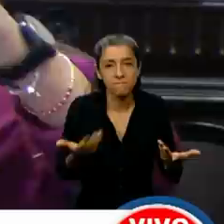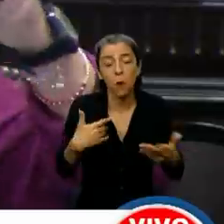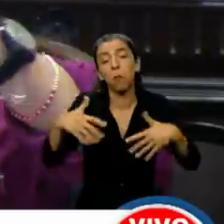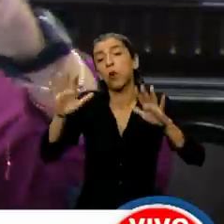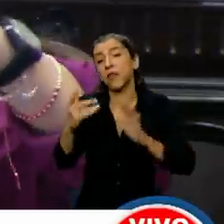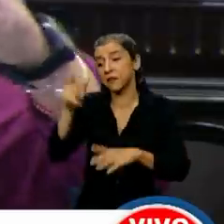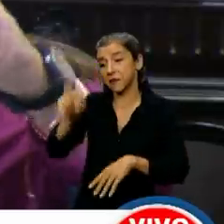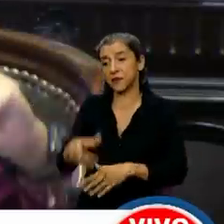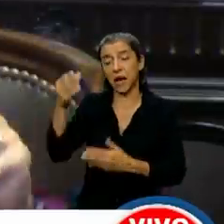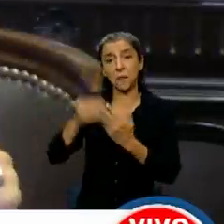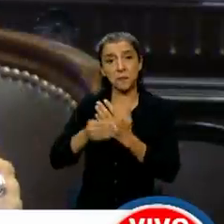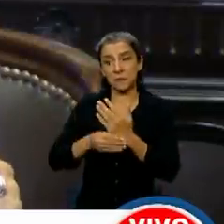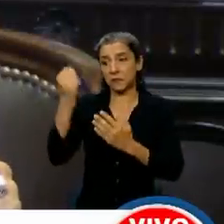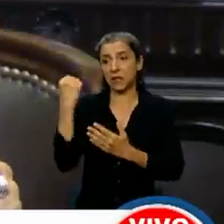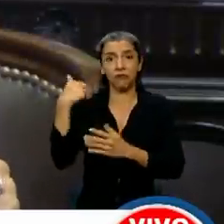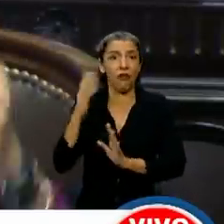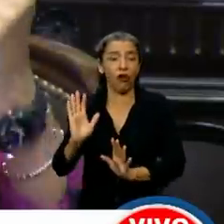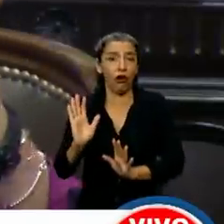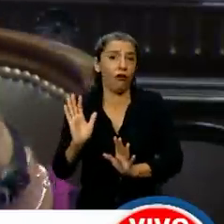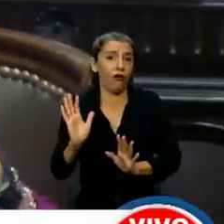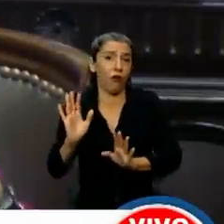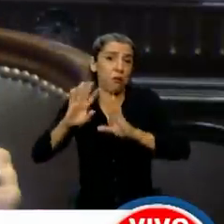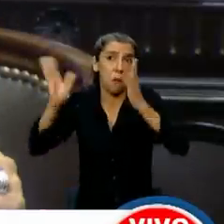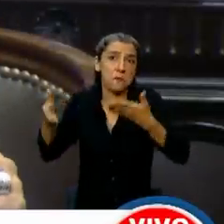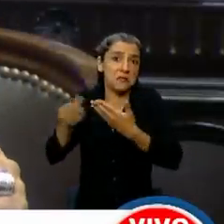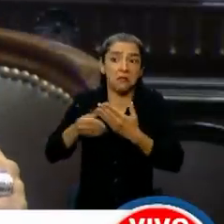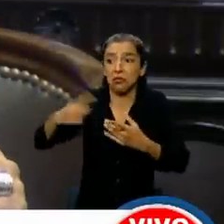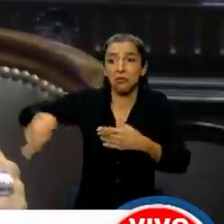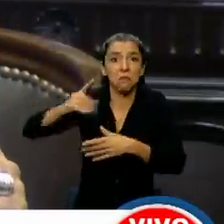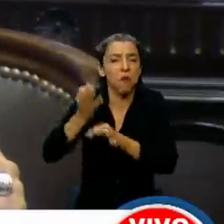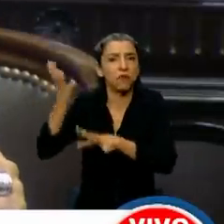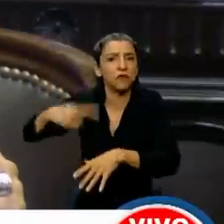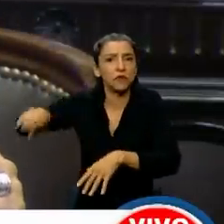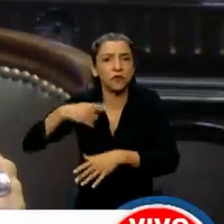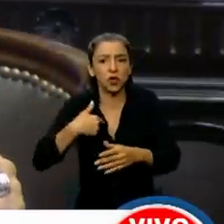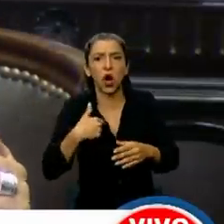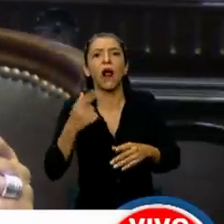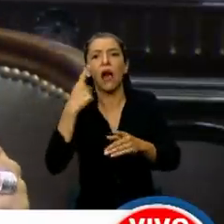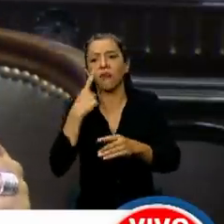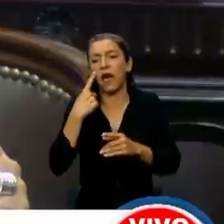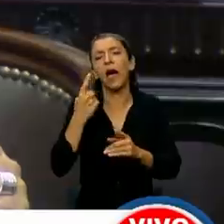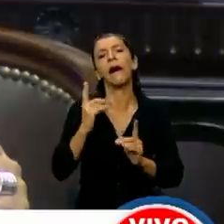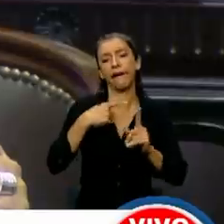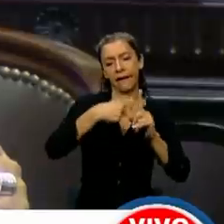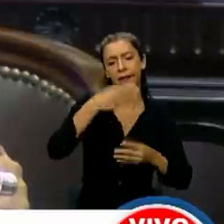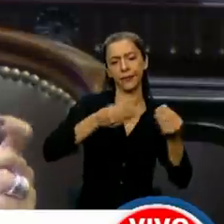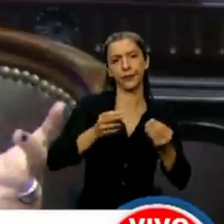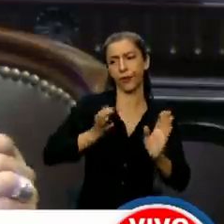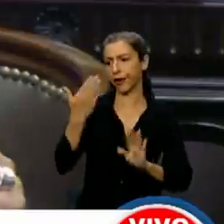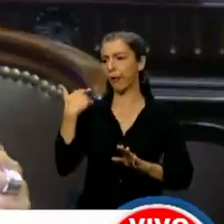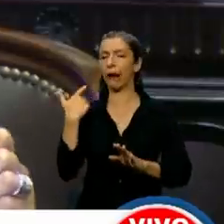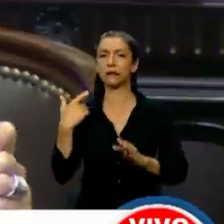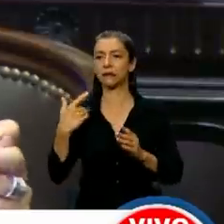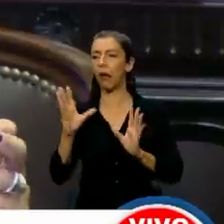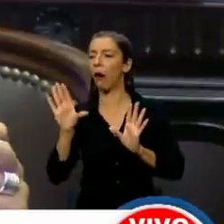verán que el corto y pego que hicieron el presupuesto el año pasado de este presupuesto puede ser útil pero